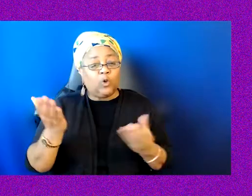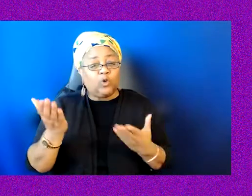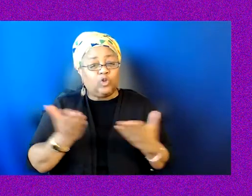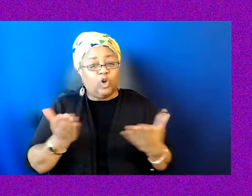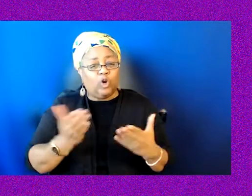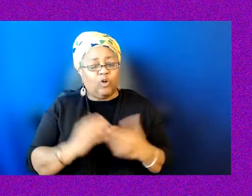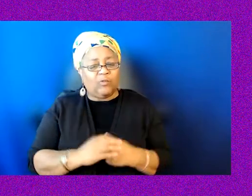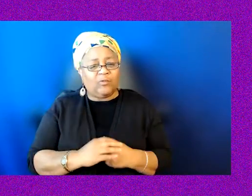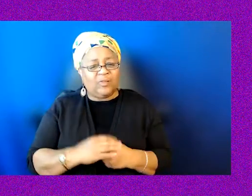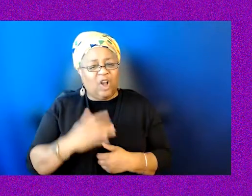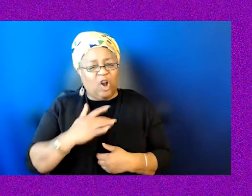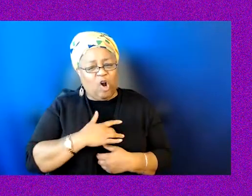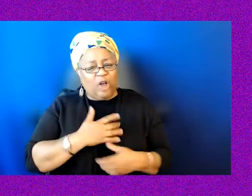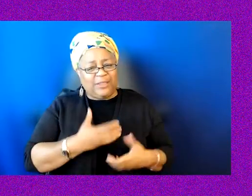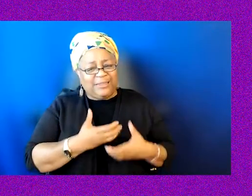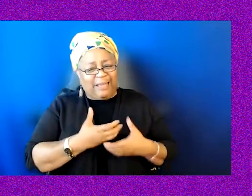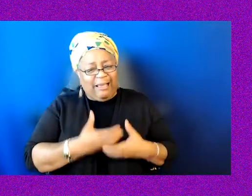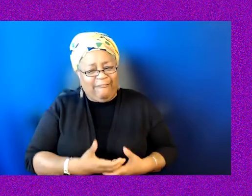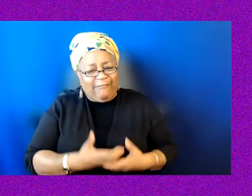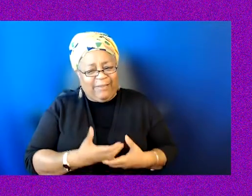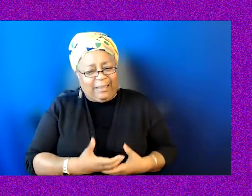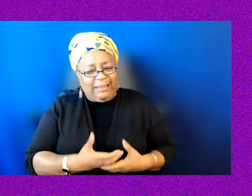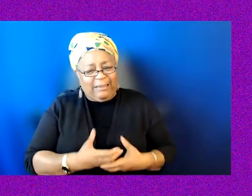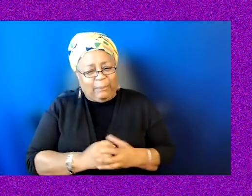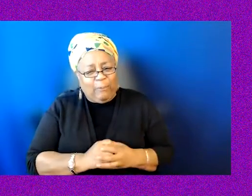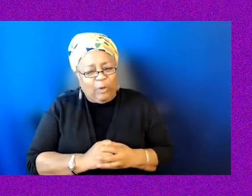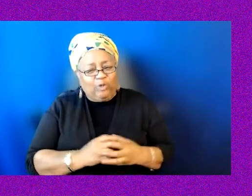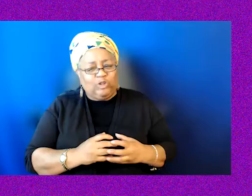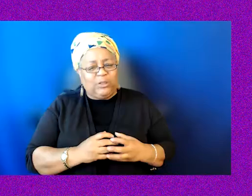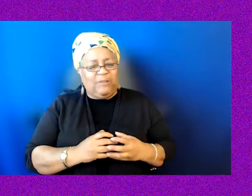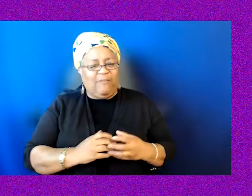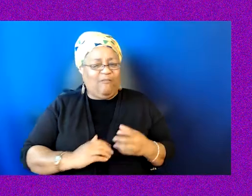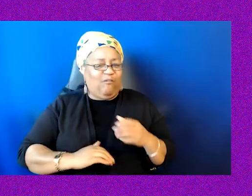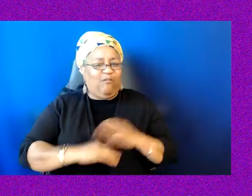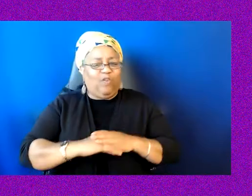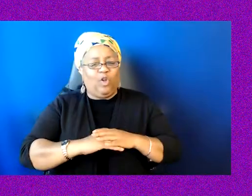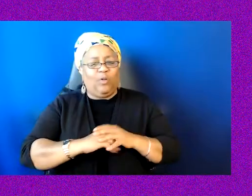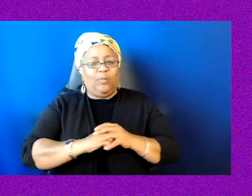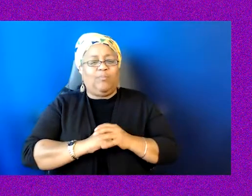y en sus corazones le pegó,